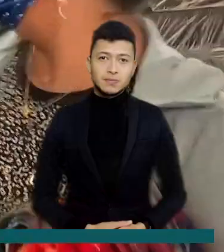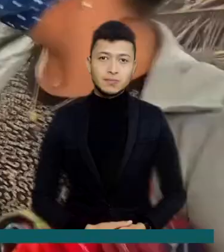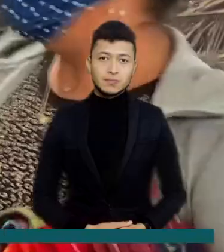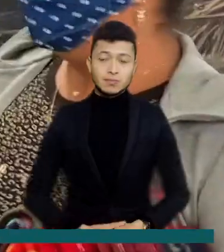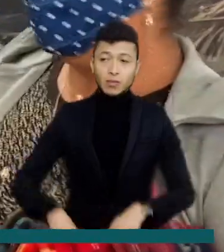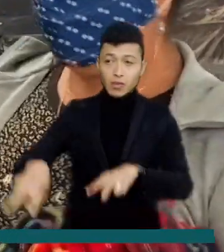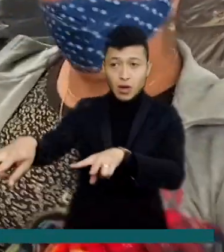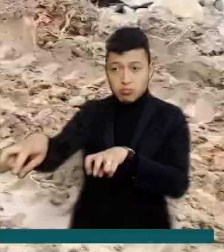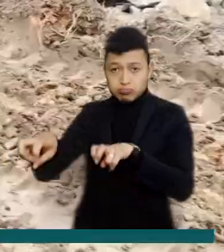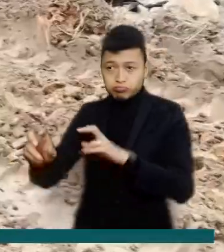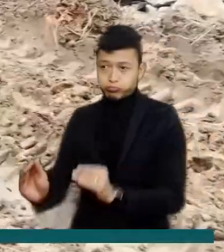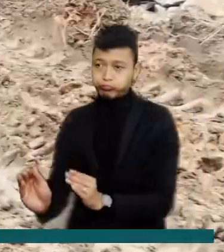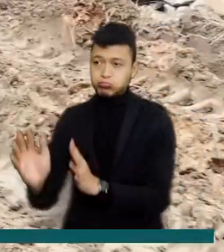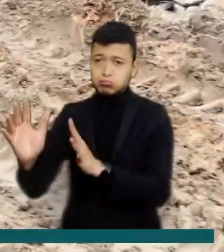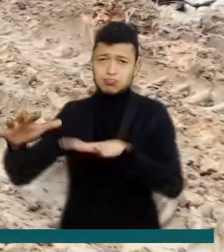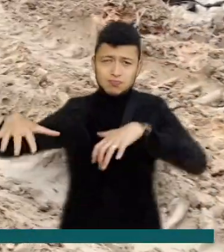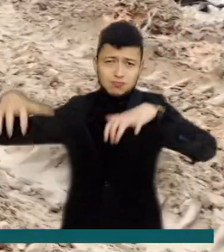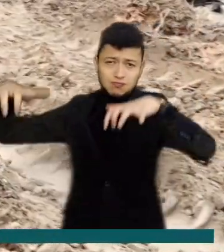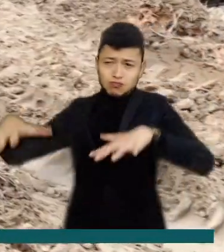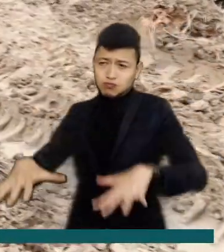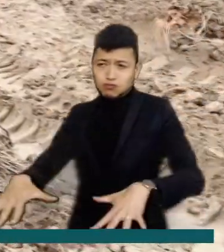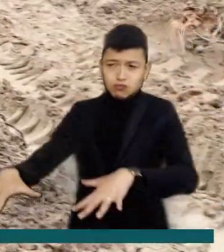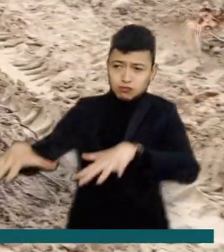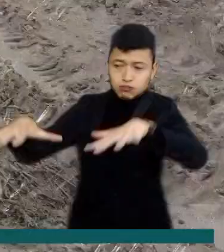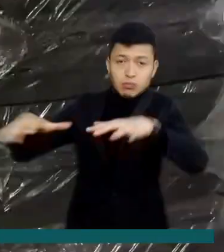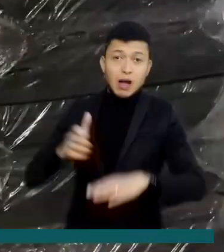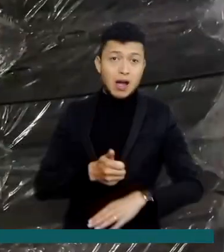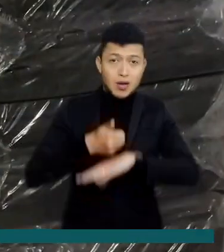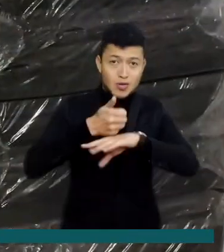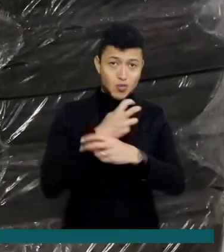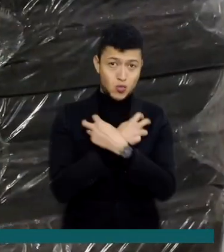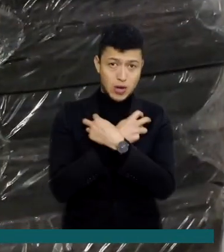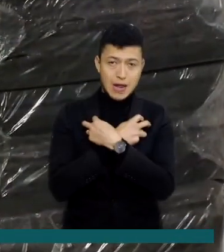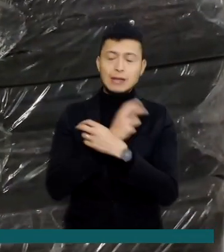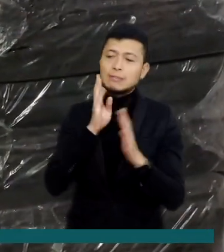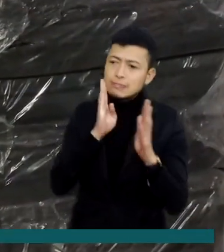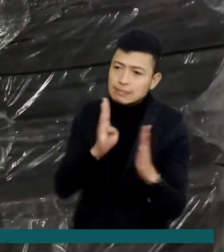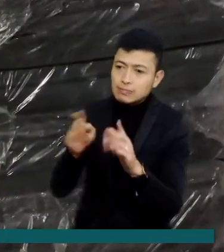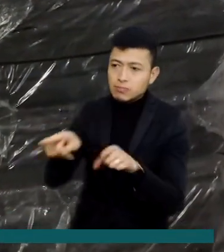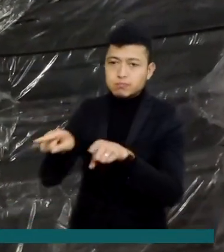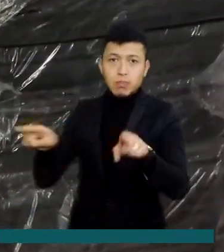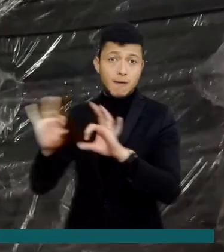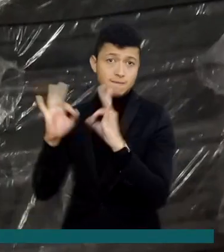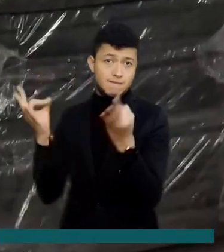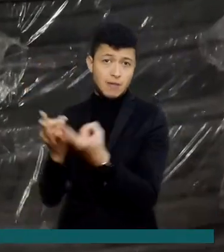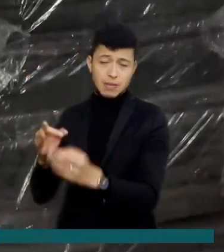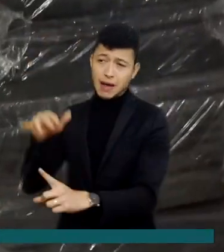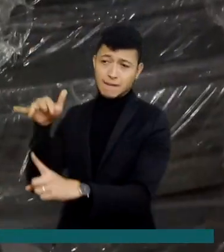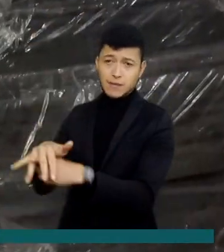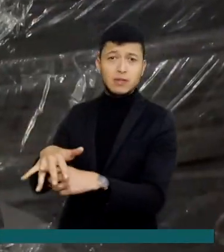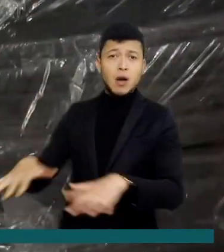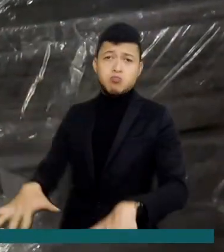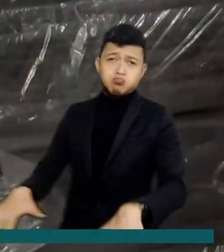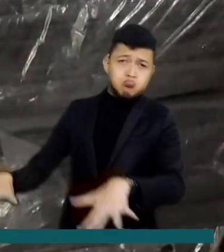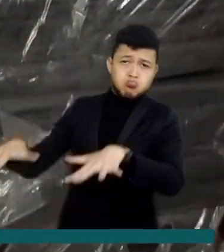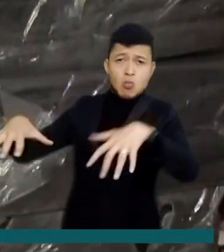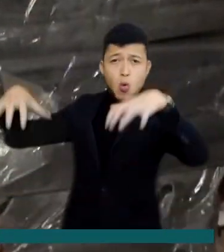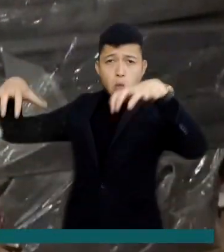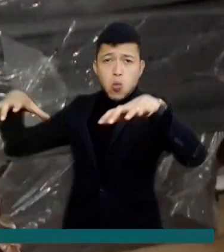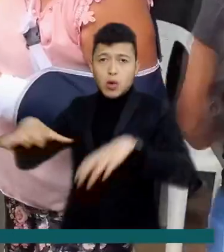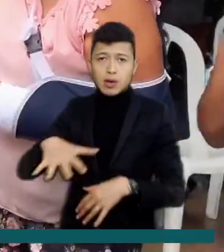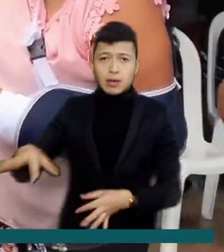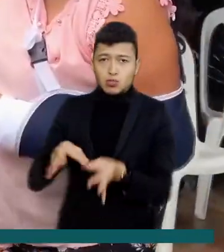Cultivos bajo el agua. Las autoridades del Huila hacen seguimiento a las familias afectadas por las lluvias en el municipio de La Plata,